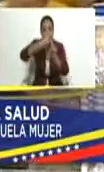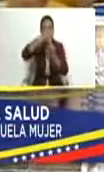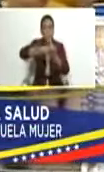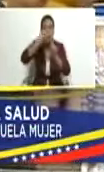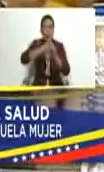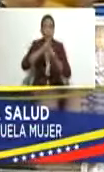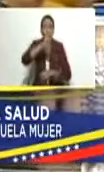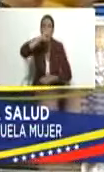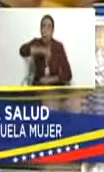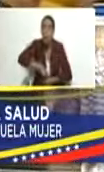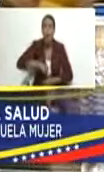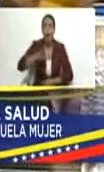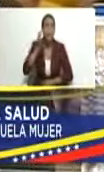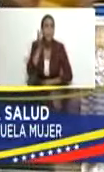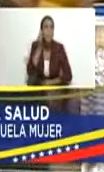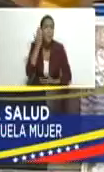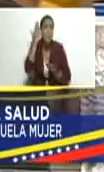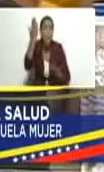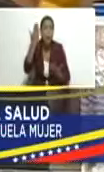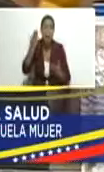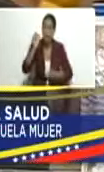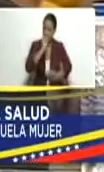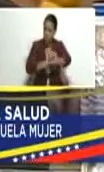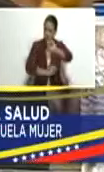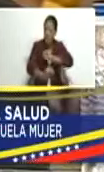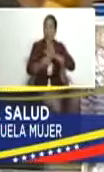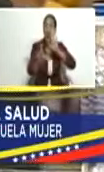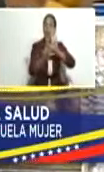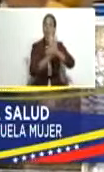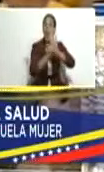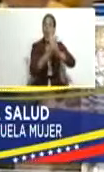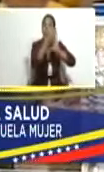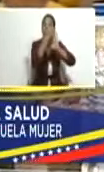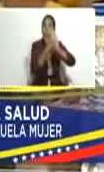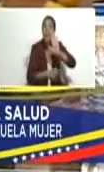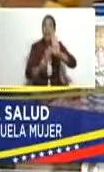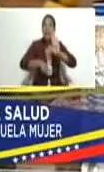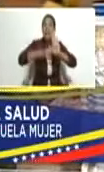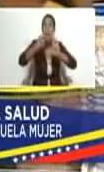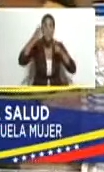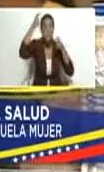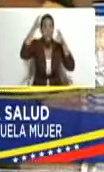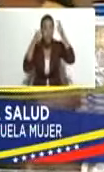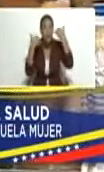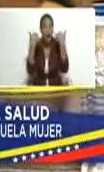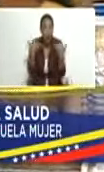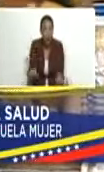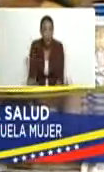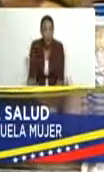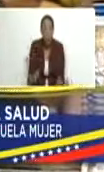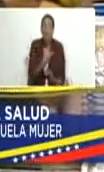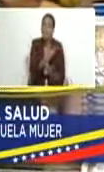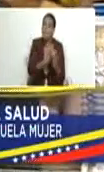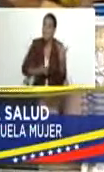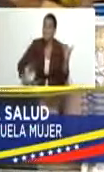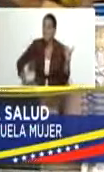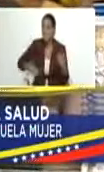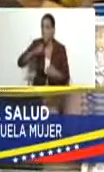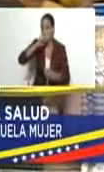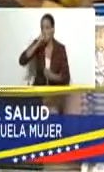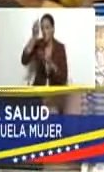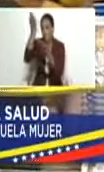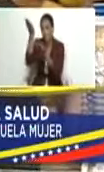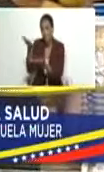que amó a las mujeres y nos defendió. Y después del comandante Chávez, ahora tenemos nada más y nada menos que